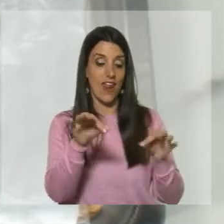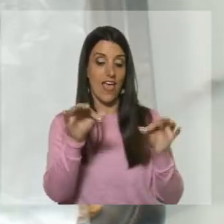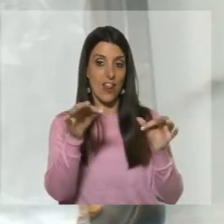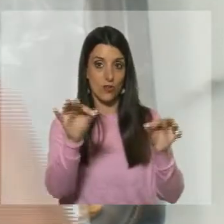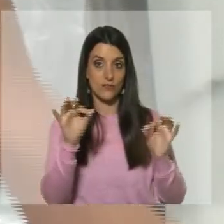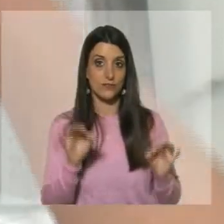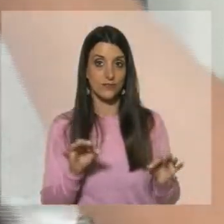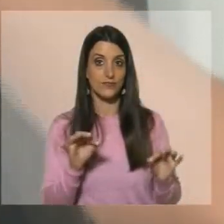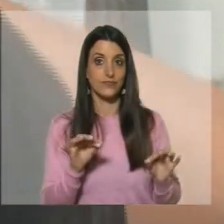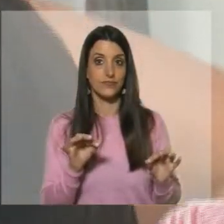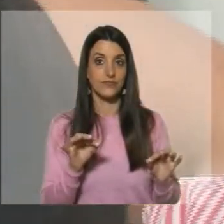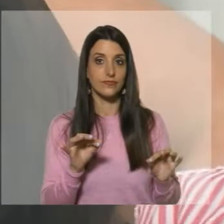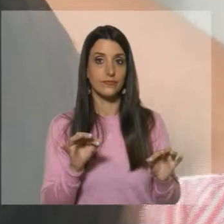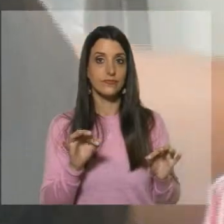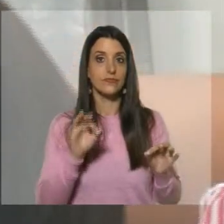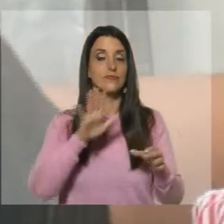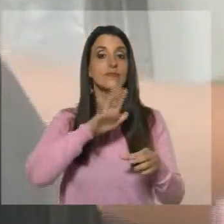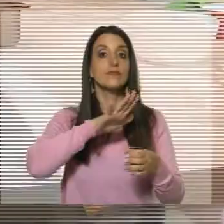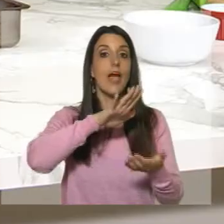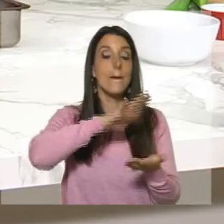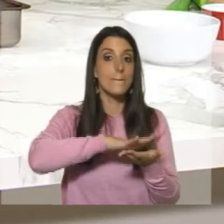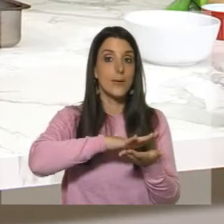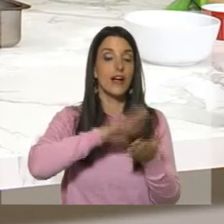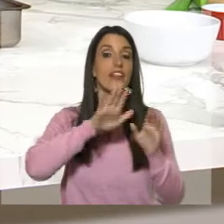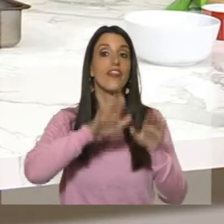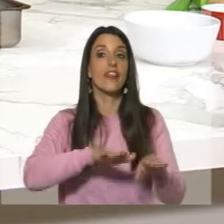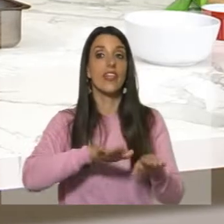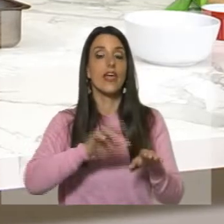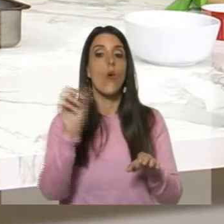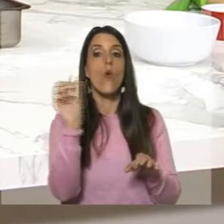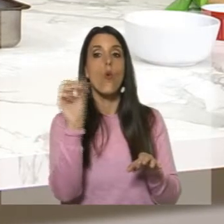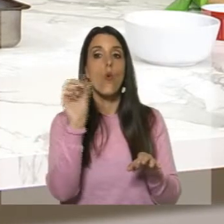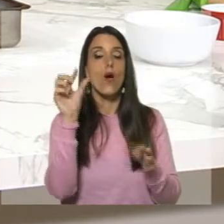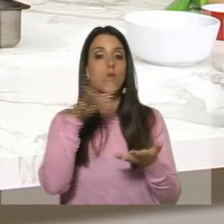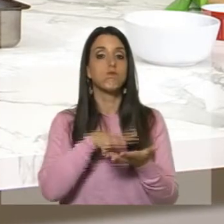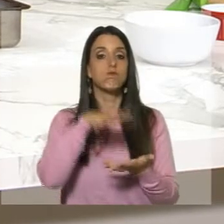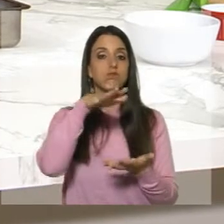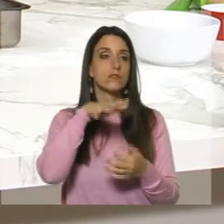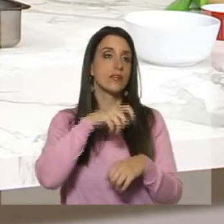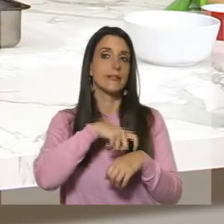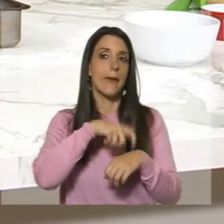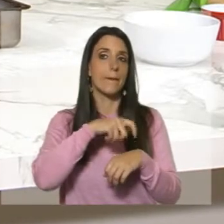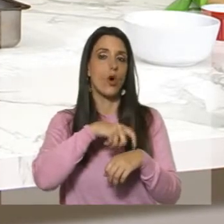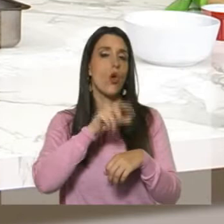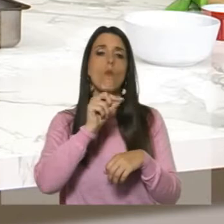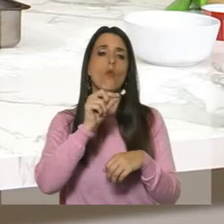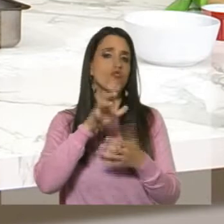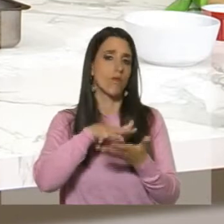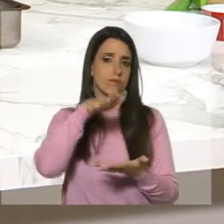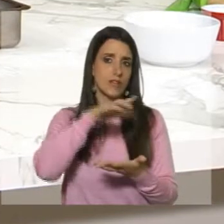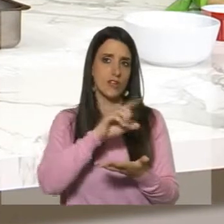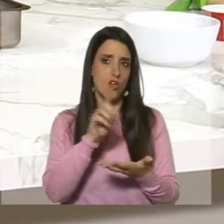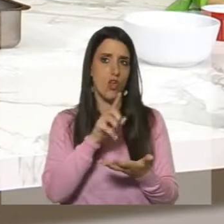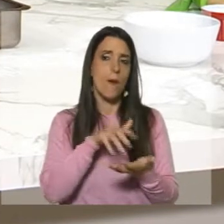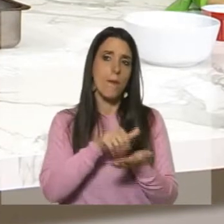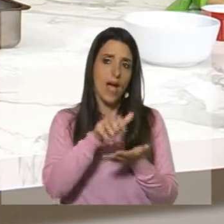está. Lo vas a tapar. Y lo vas a dejar otro ratito leudar. ¿Cuánto? No, no te va a leudar mucho porque en realidad es una